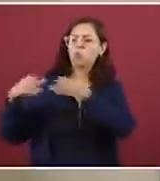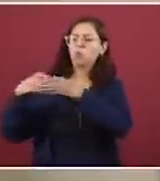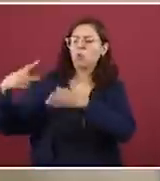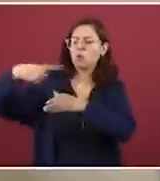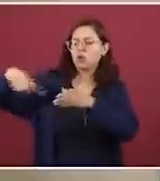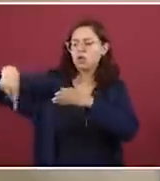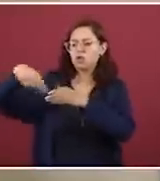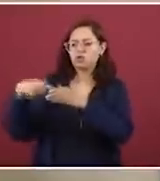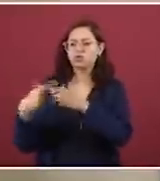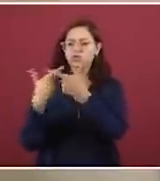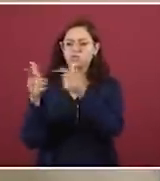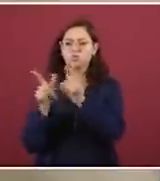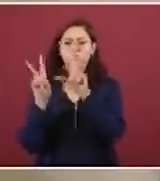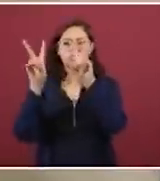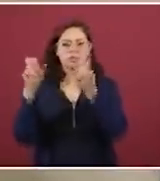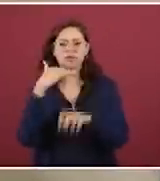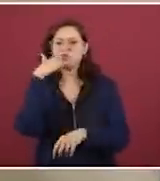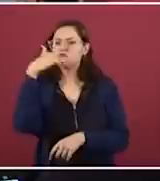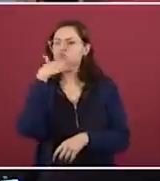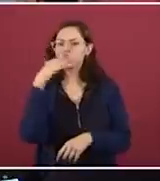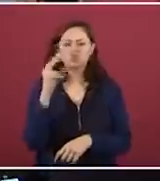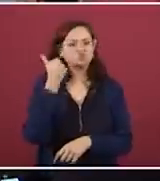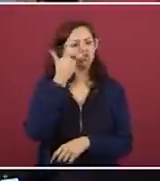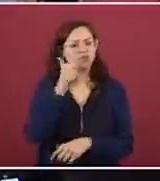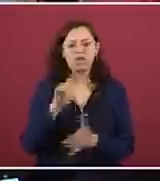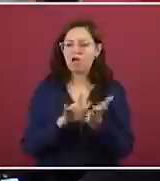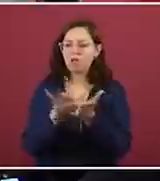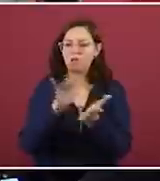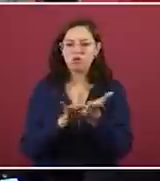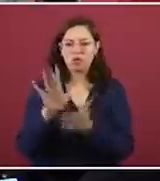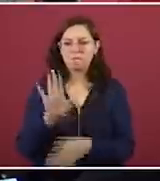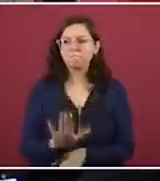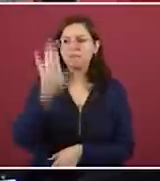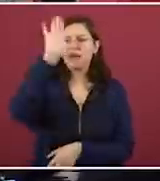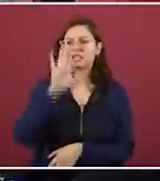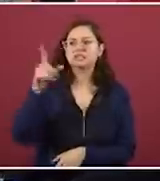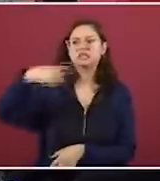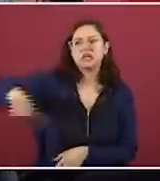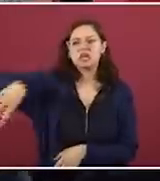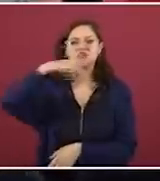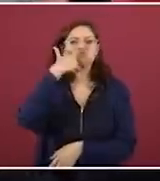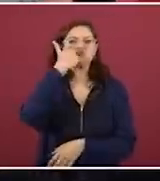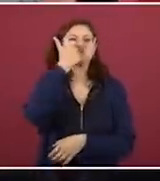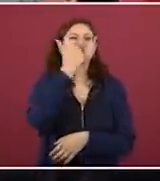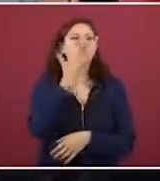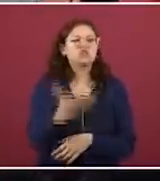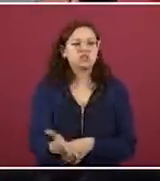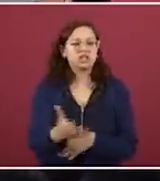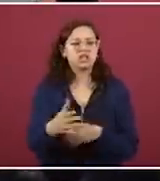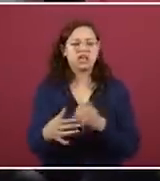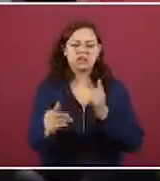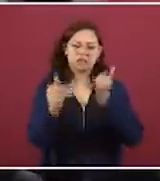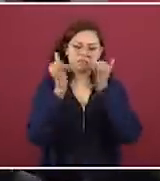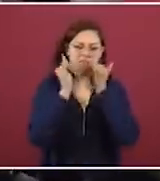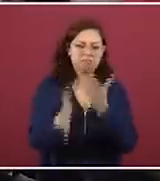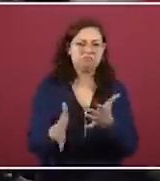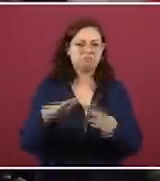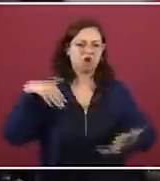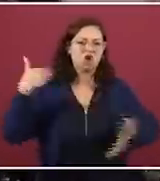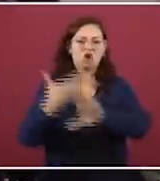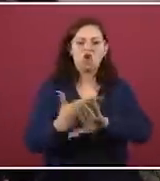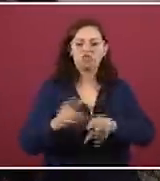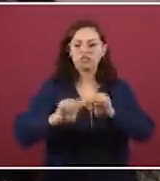tema de la corrupción. En días recientes usted había dicho que se estaban vetadas unas farmacéuticas que habían incurrido